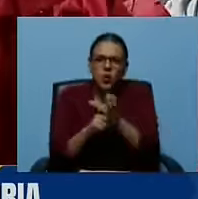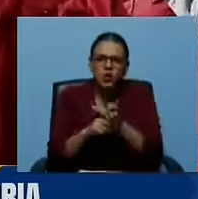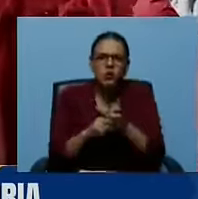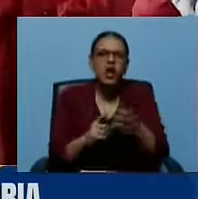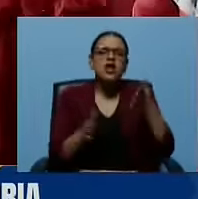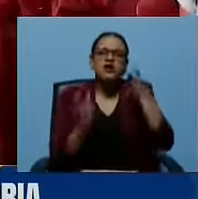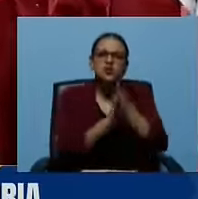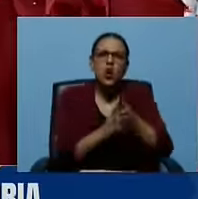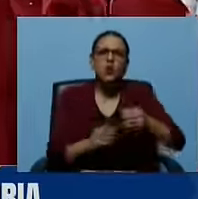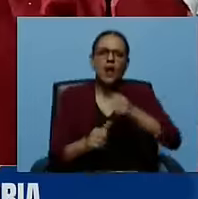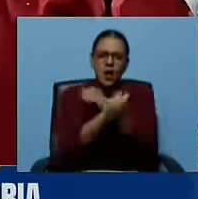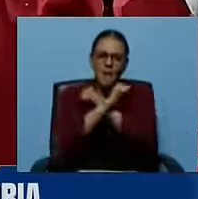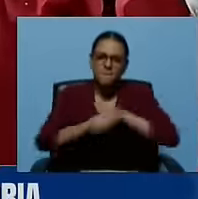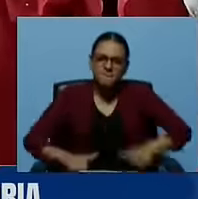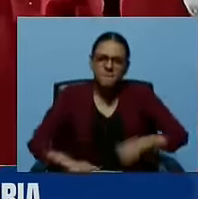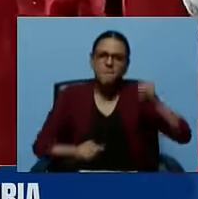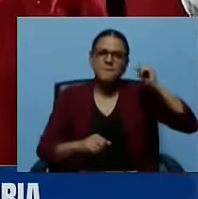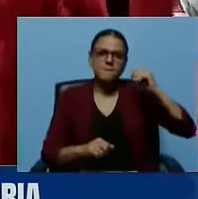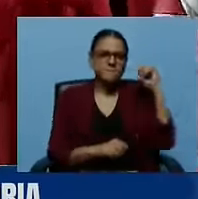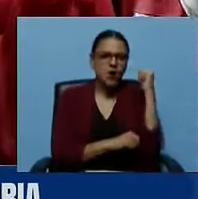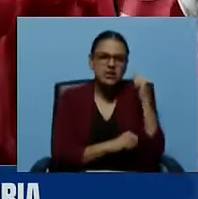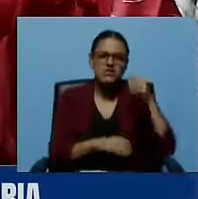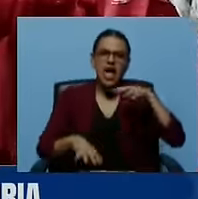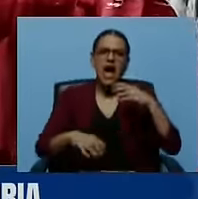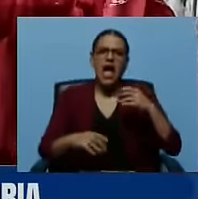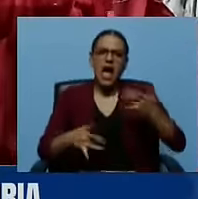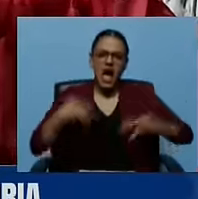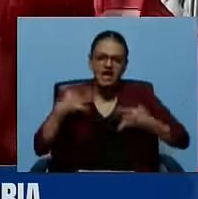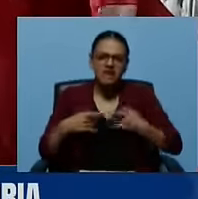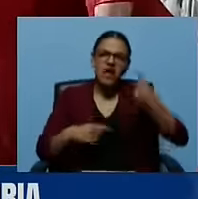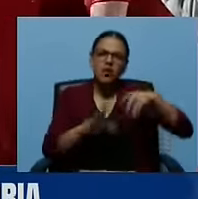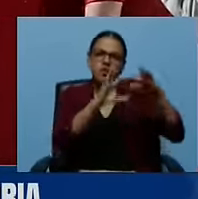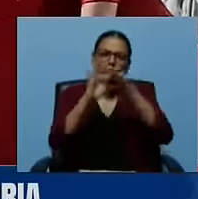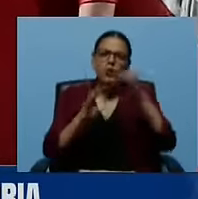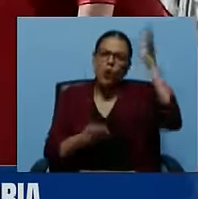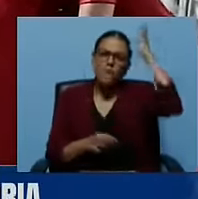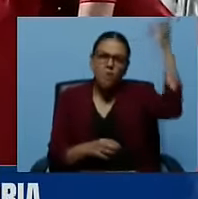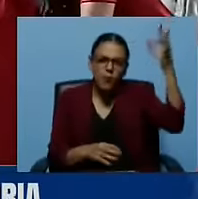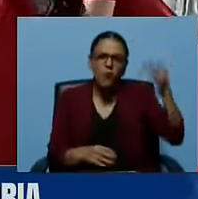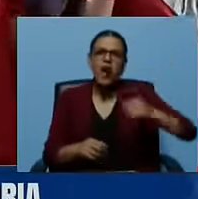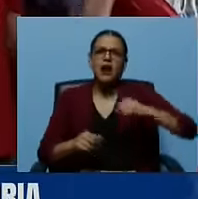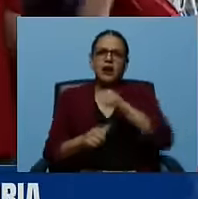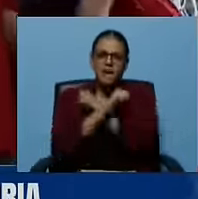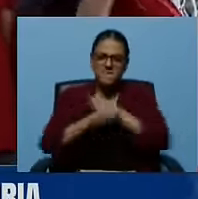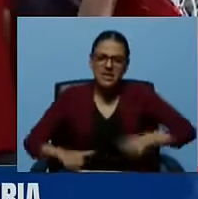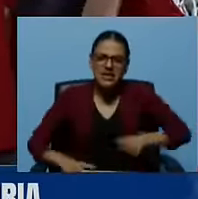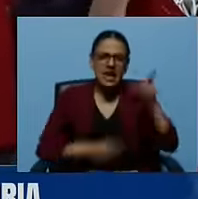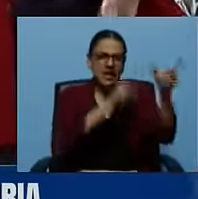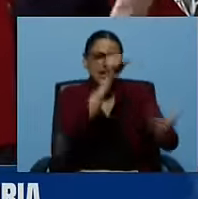cívico-militares, policiales de nuestra Unión Popular Militar Civil.